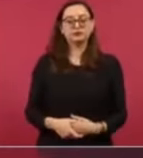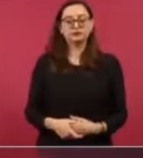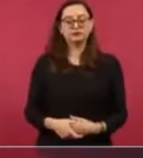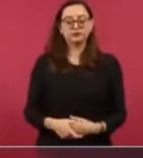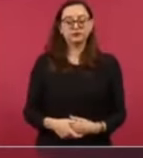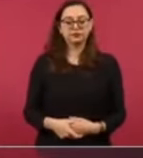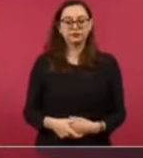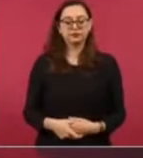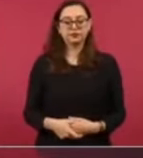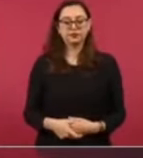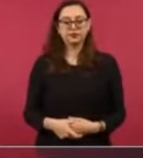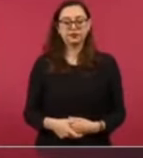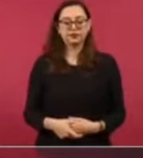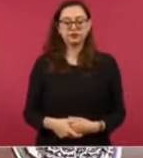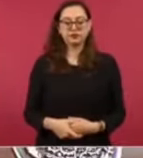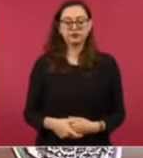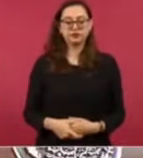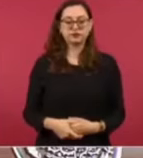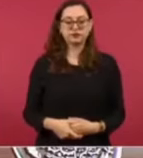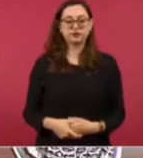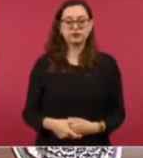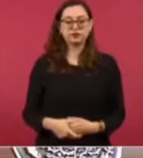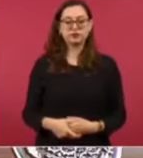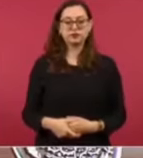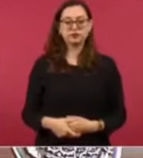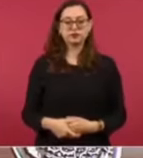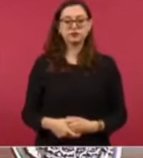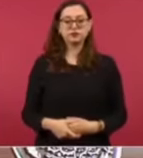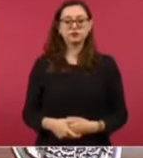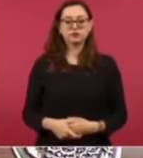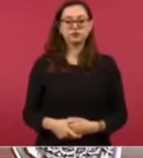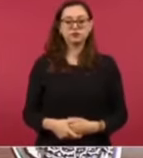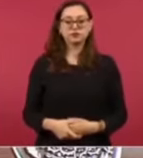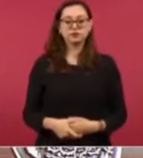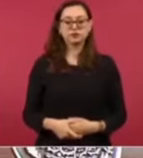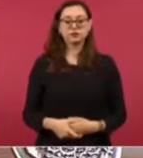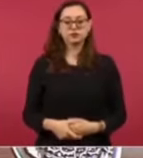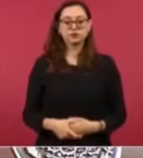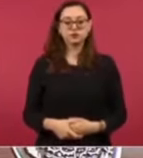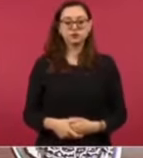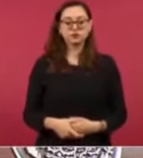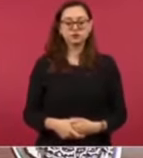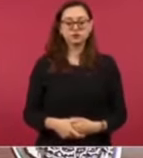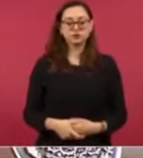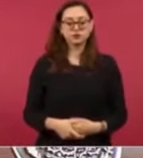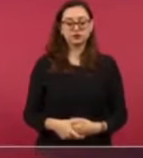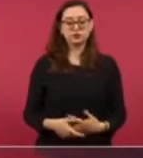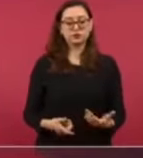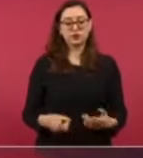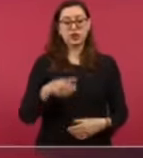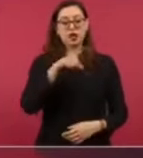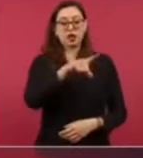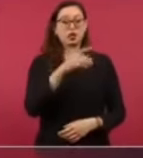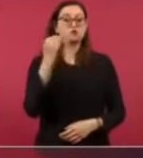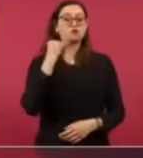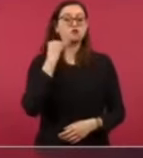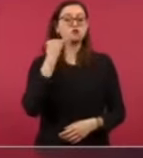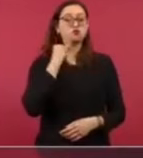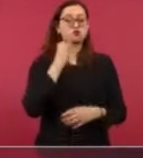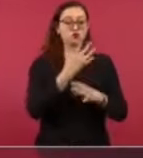además de hacer la declaración al abogado, según me informan, con